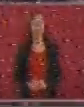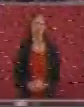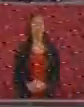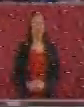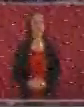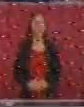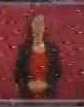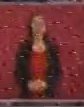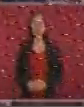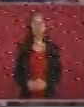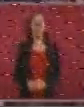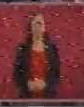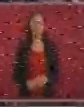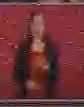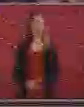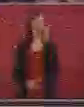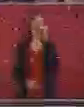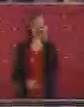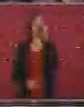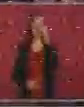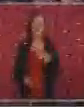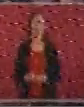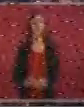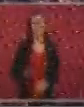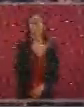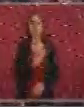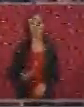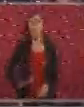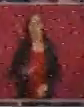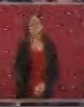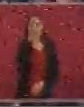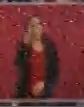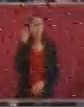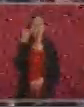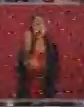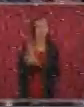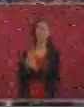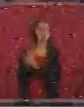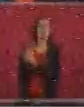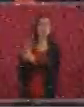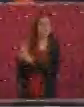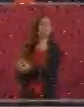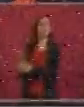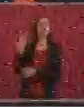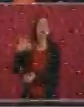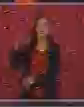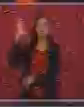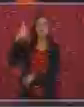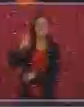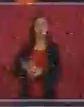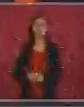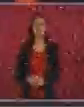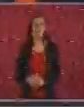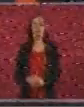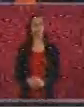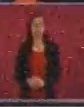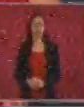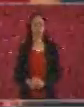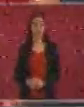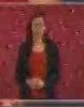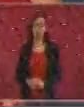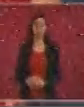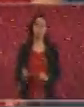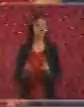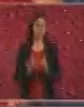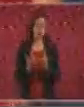está habiendo una confrontación. Ese es el tema laboral, es muy parecido a lo que en general pasa entre toda